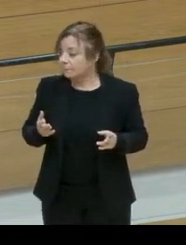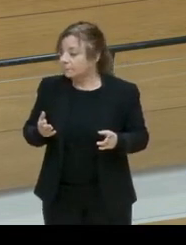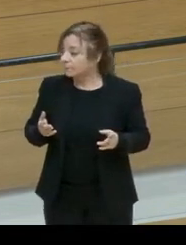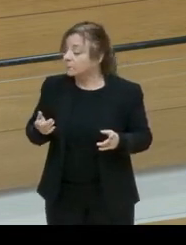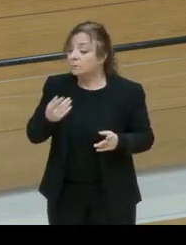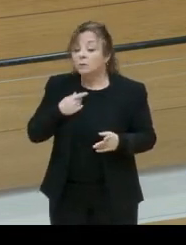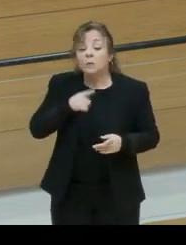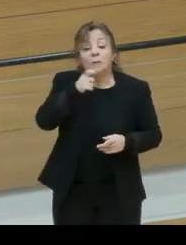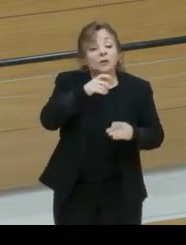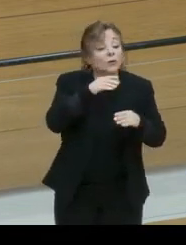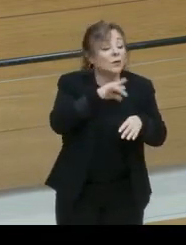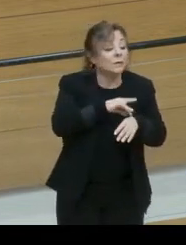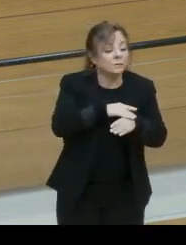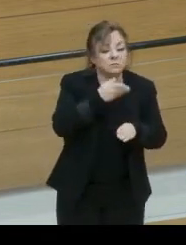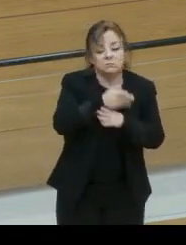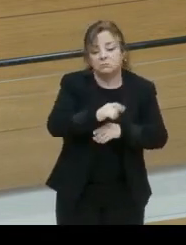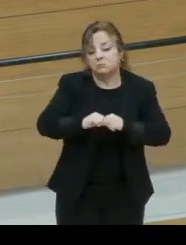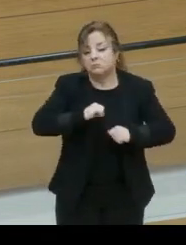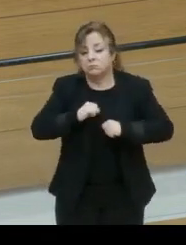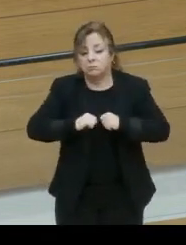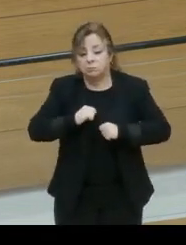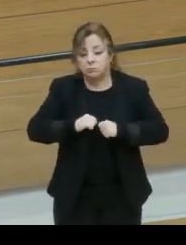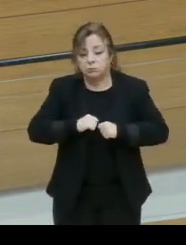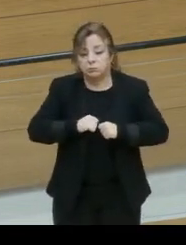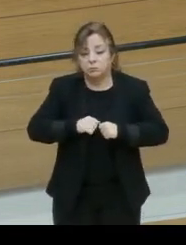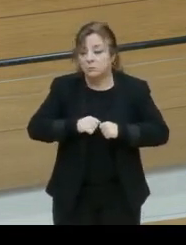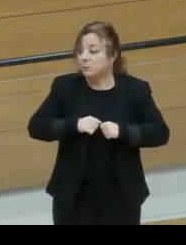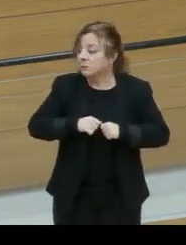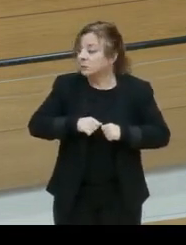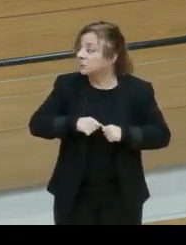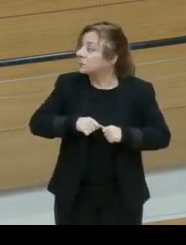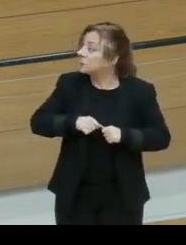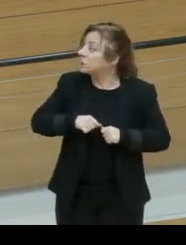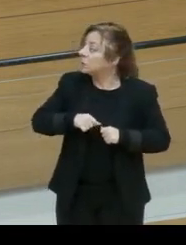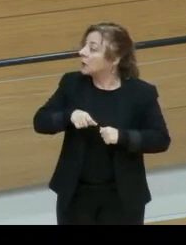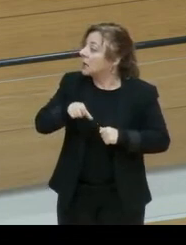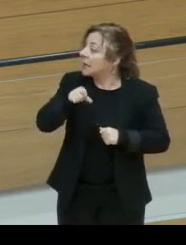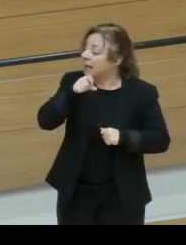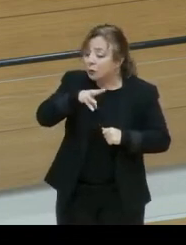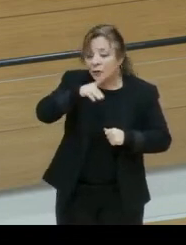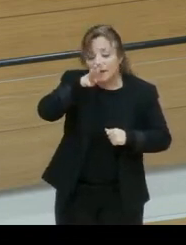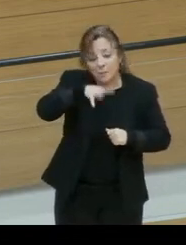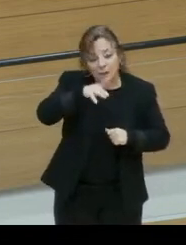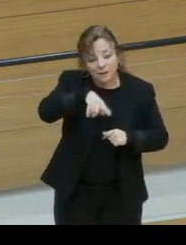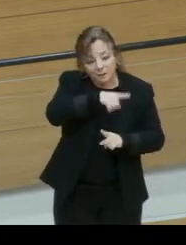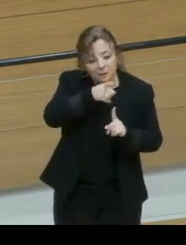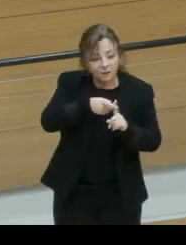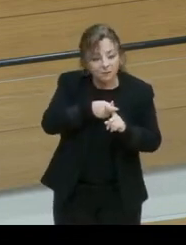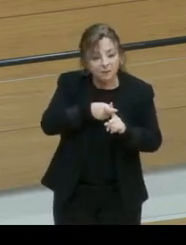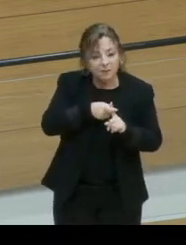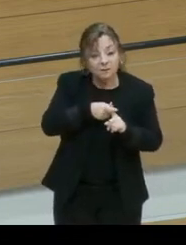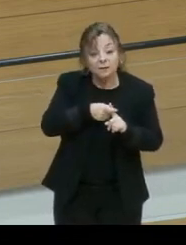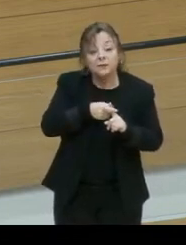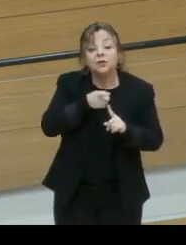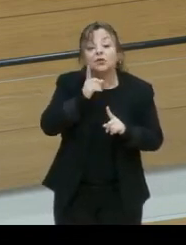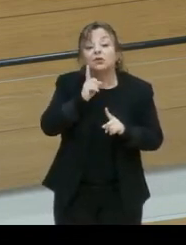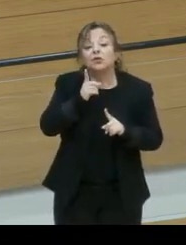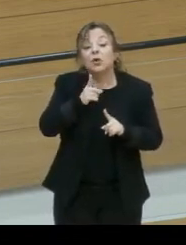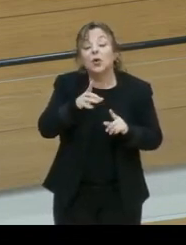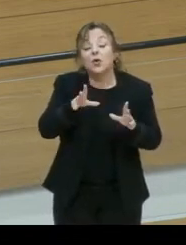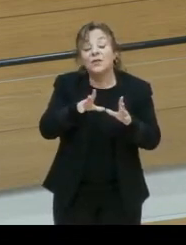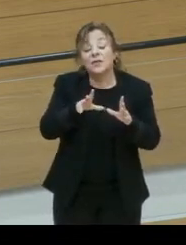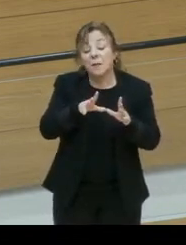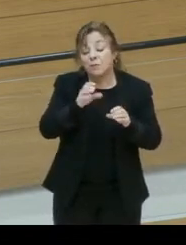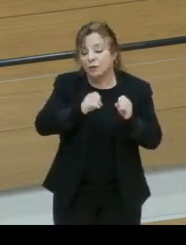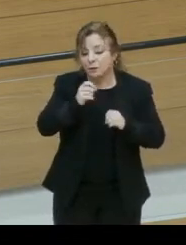Cuando un paciente va al hospital, tras 14 meses de su diagnóstico, solo un 10% de los pacientes sobreviven. Por lo